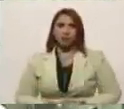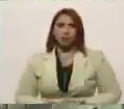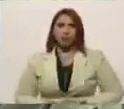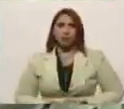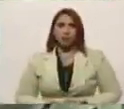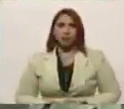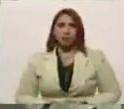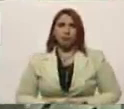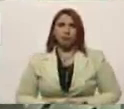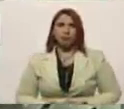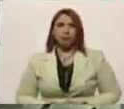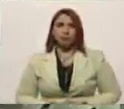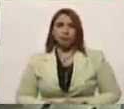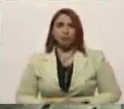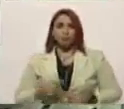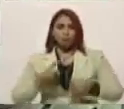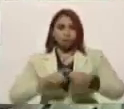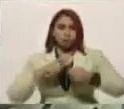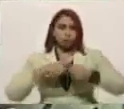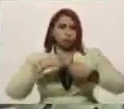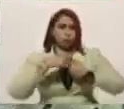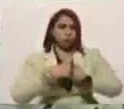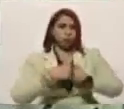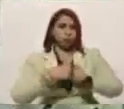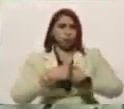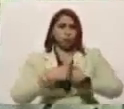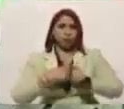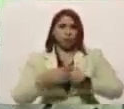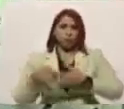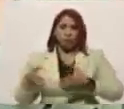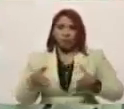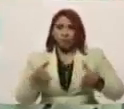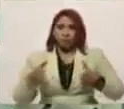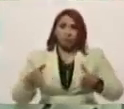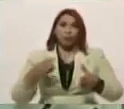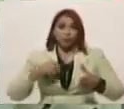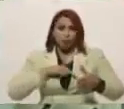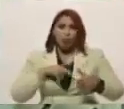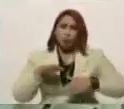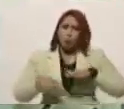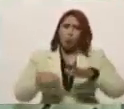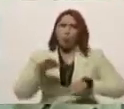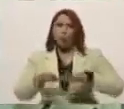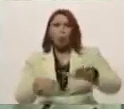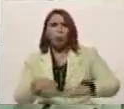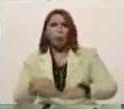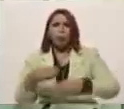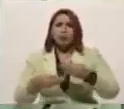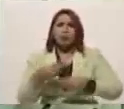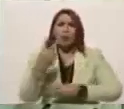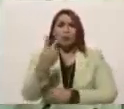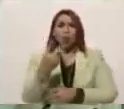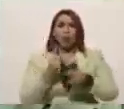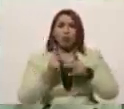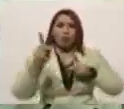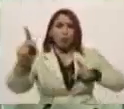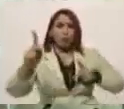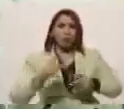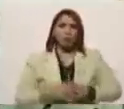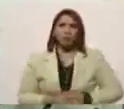Se ha ido constituyendo. Y en la caminata que hicimos, buena caminata de 2 kilómetros.